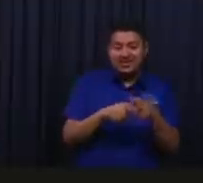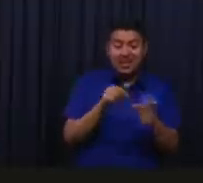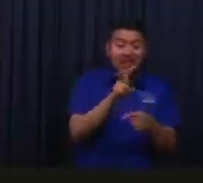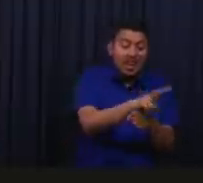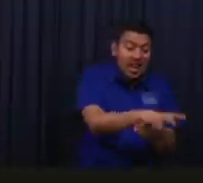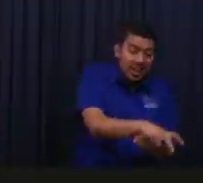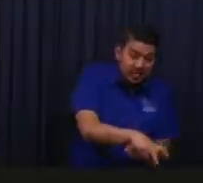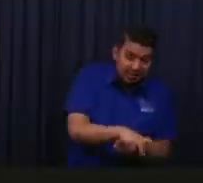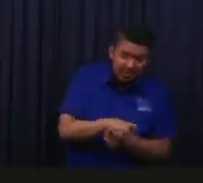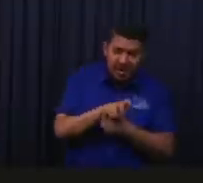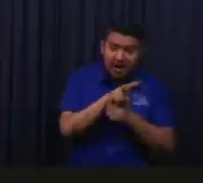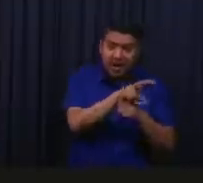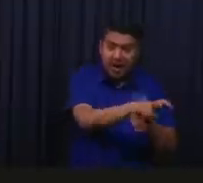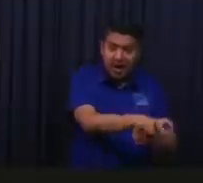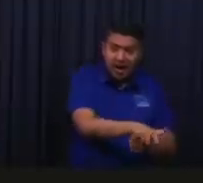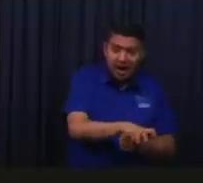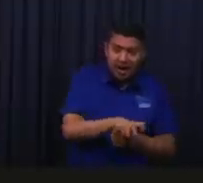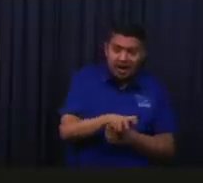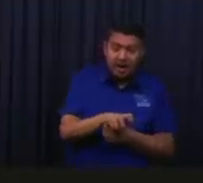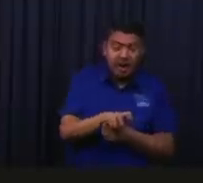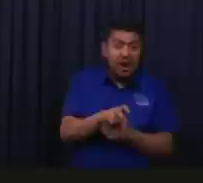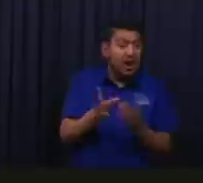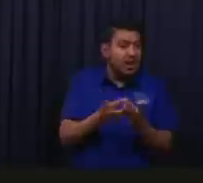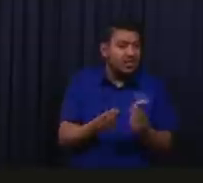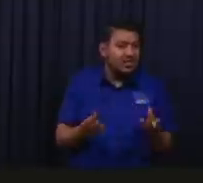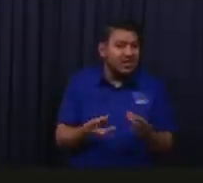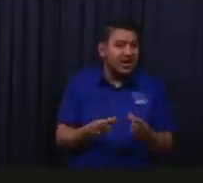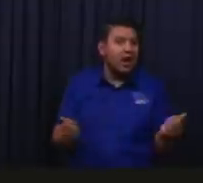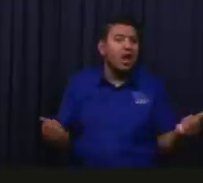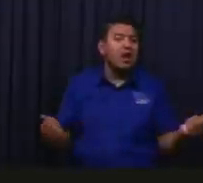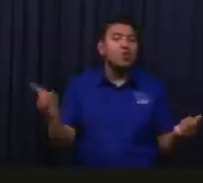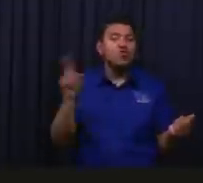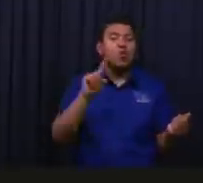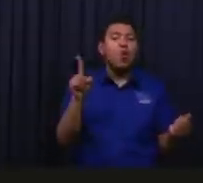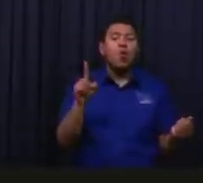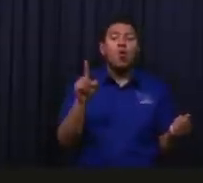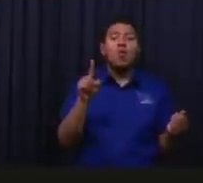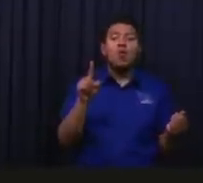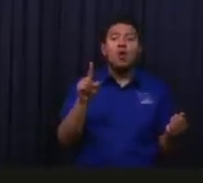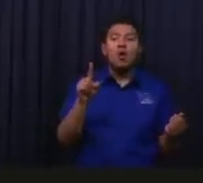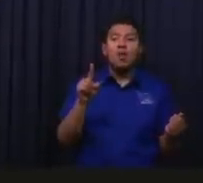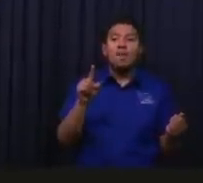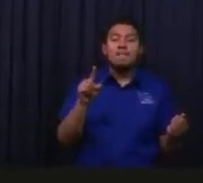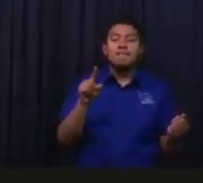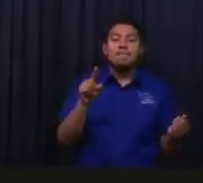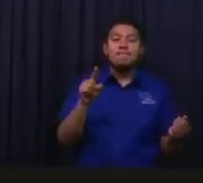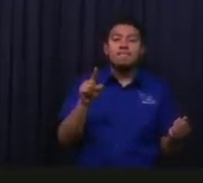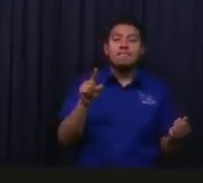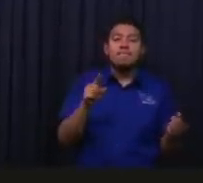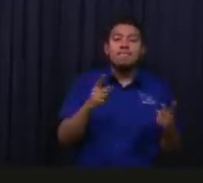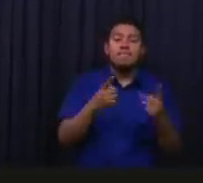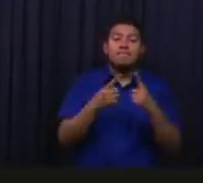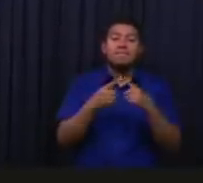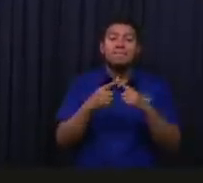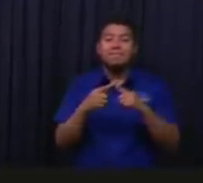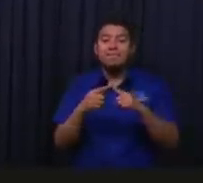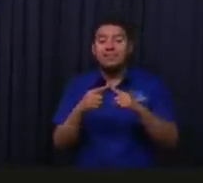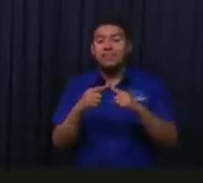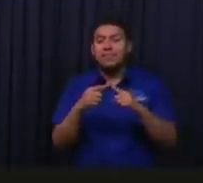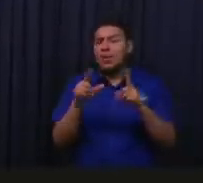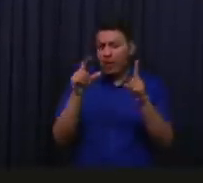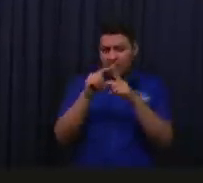Y entonces Noé comenzó a labrar la tierra. No. En el hebreo lo que dice es: entonces Noé